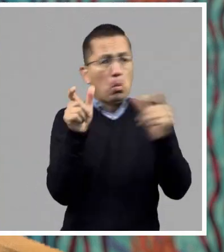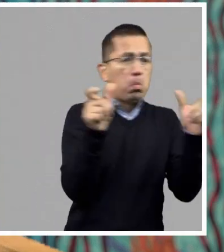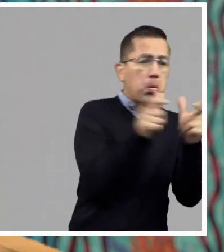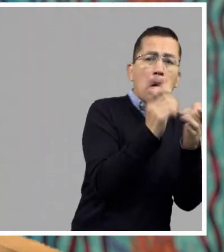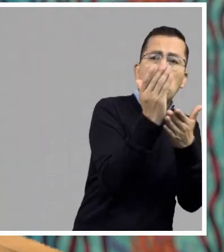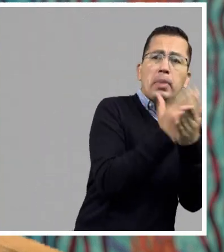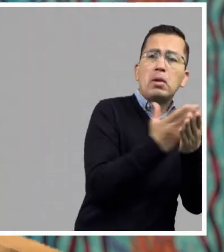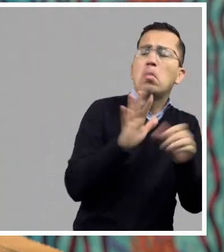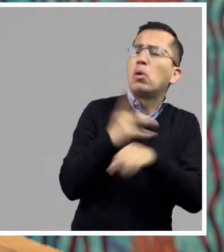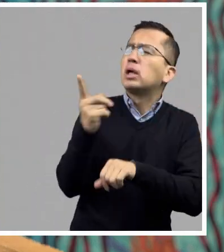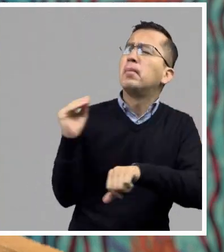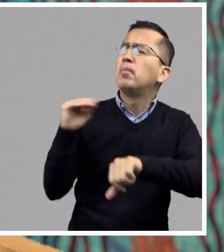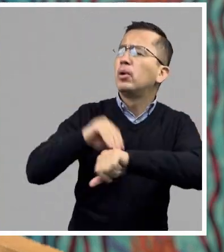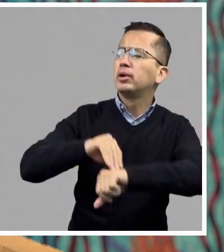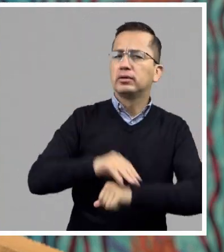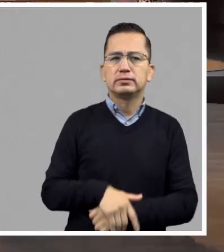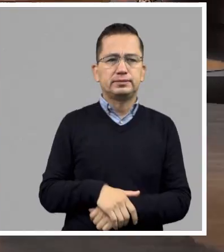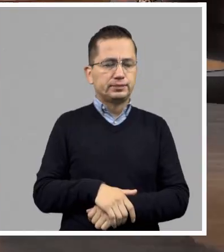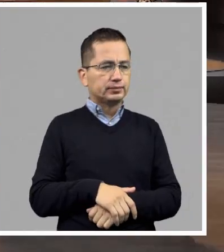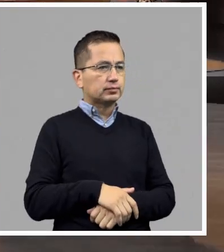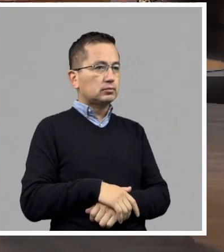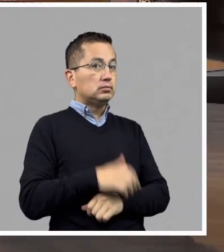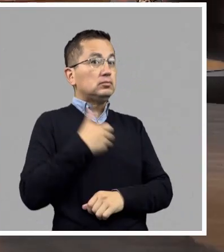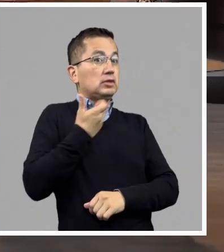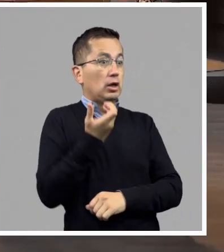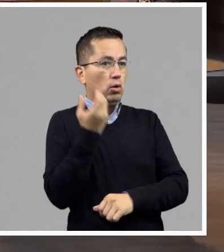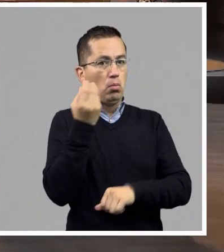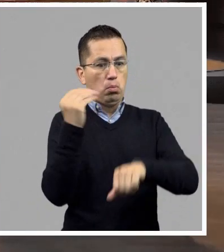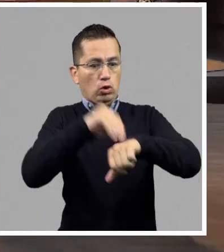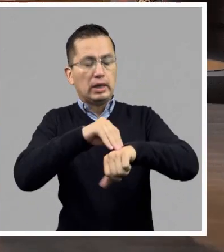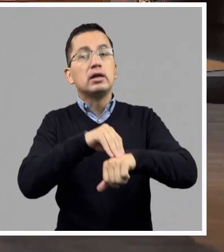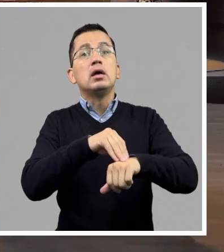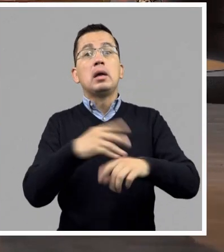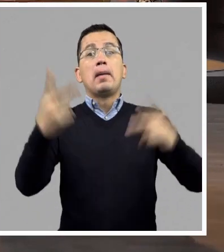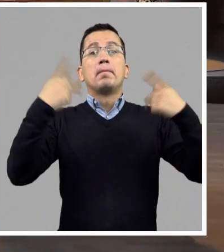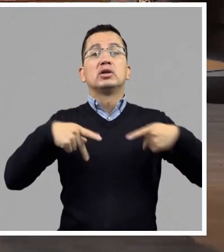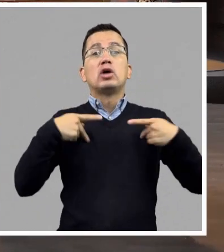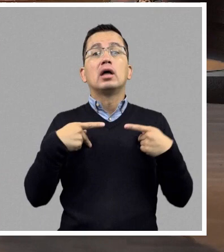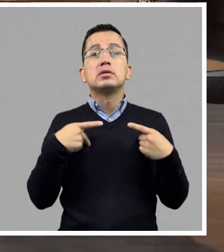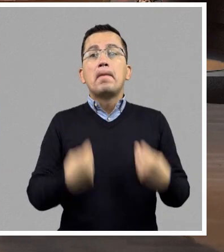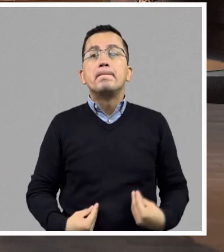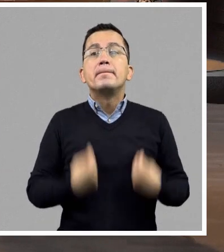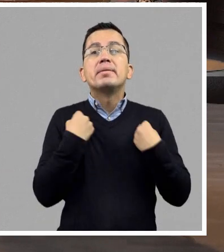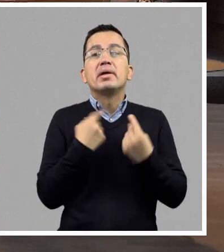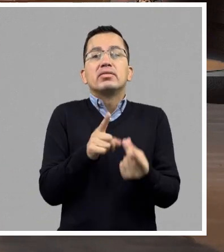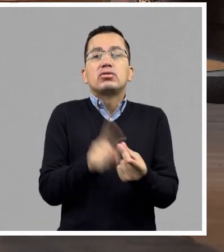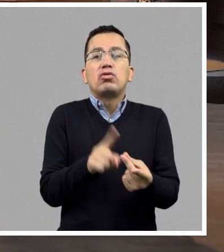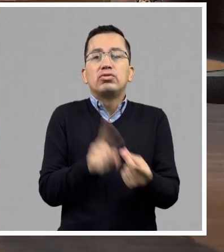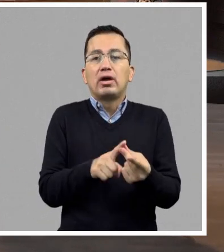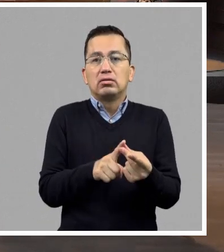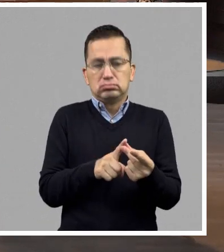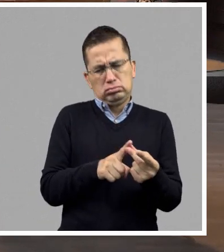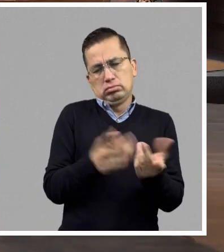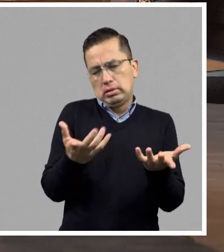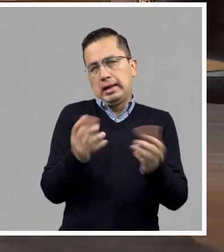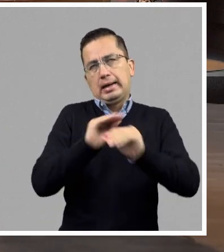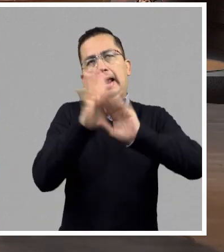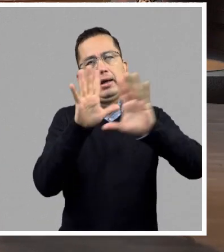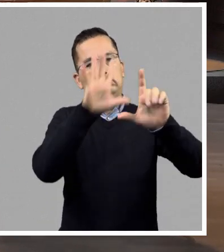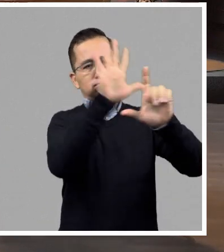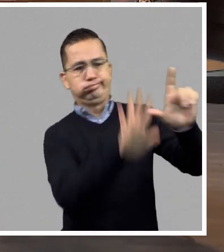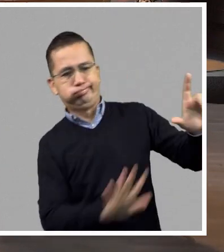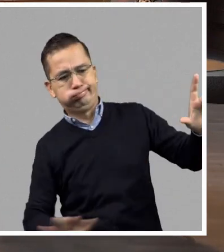el índice por lo digamos la población pues la idea La idea es como representar esto es donde vive la gente vivimos por todos lados pero donde vivimos más